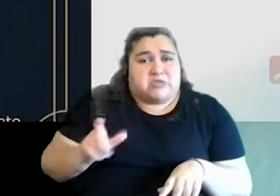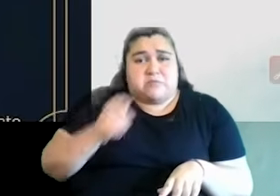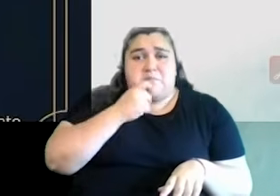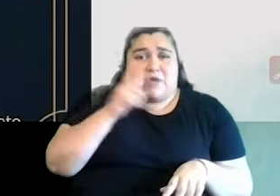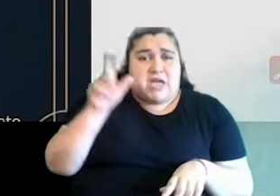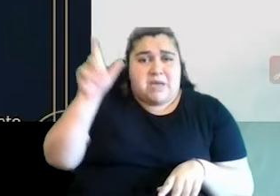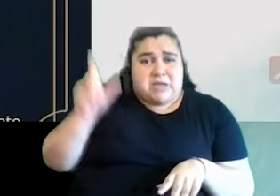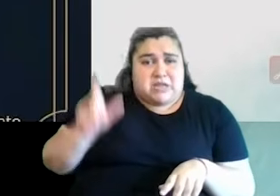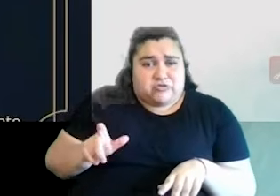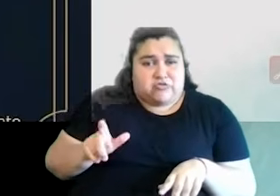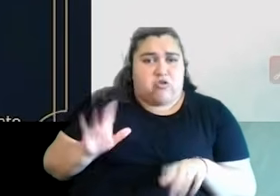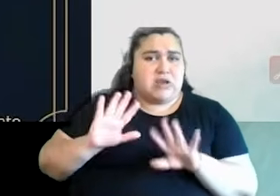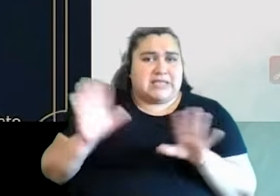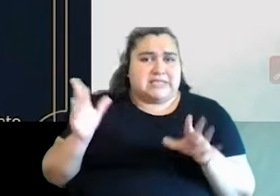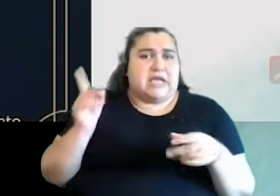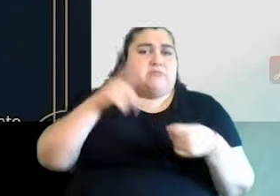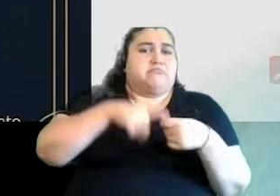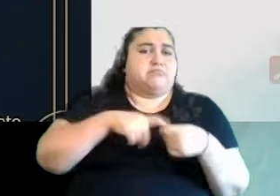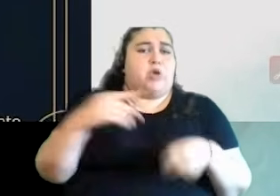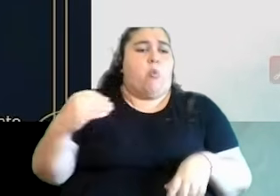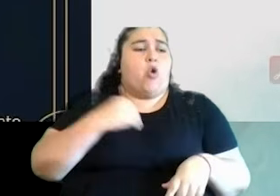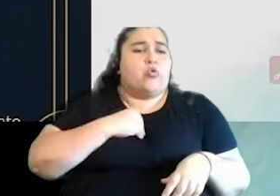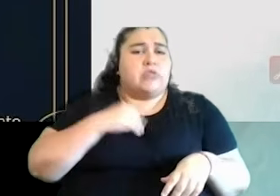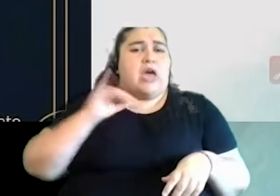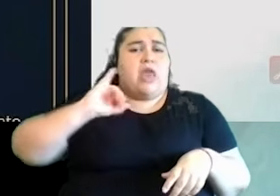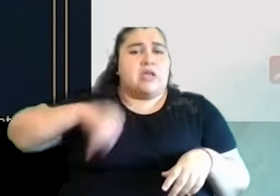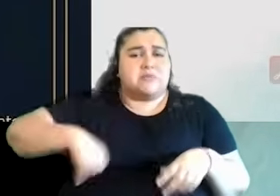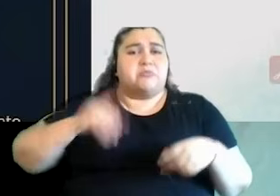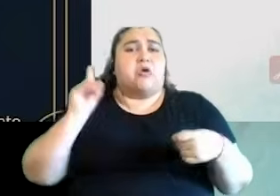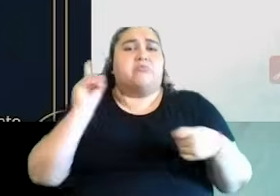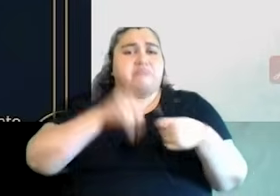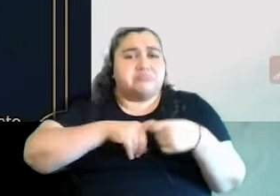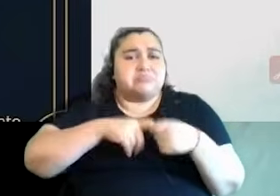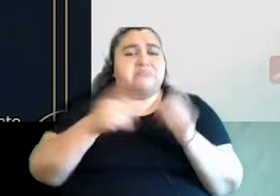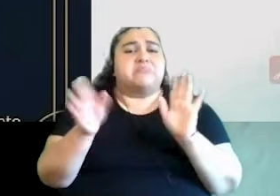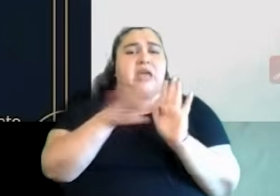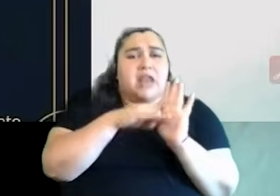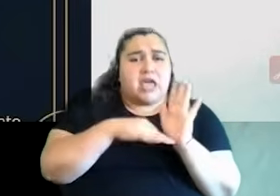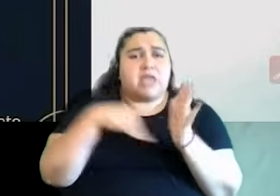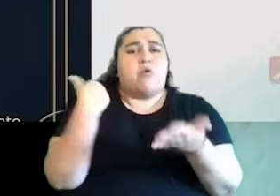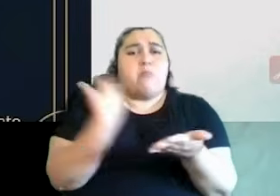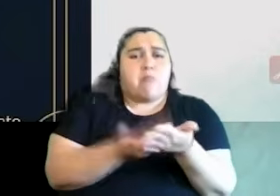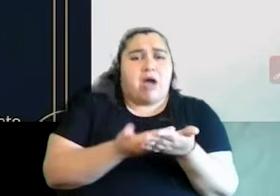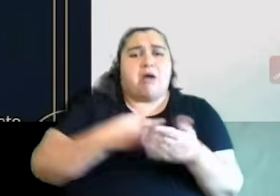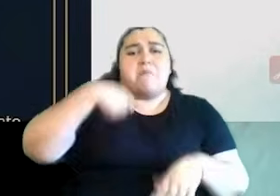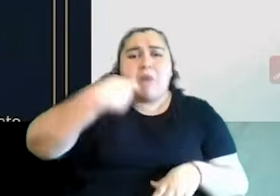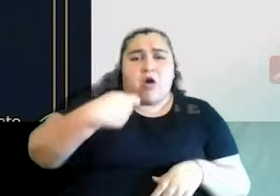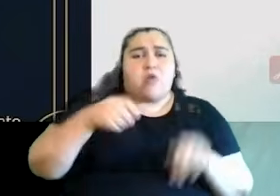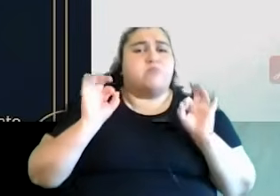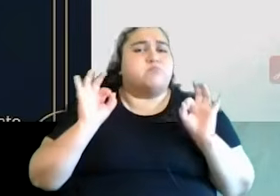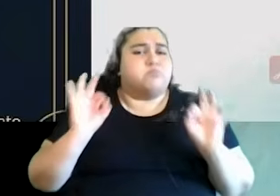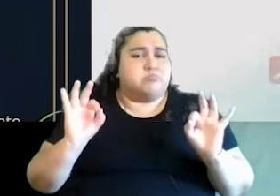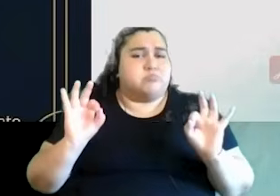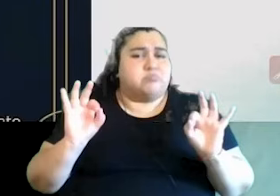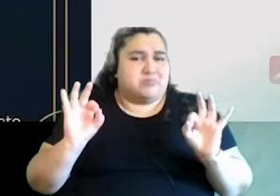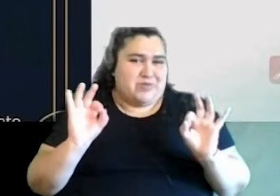se incorporó voluntariamente, optó por el régimen, presentó, pagó, y en ese caso, si no tiene